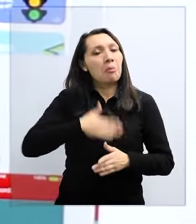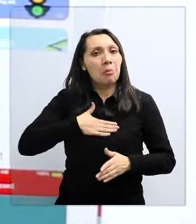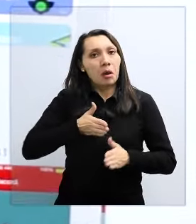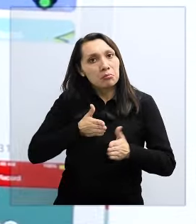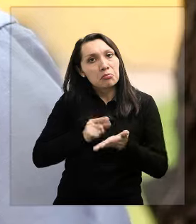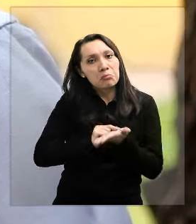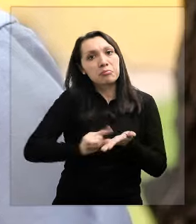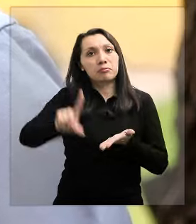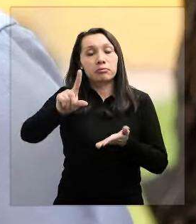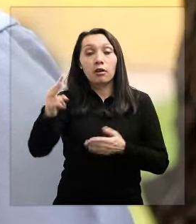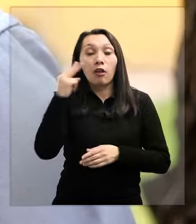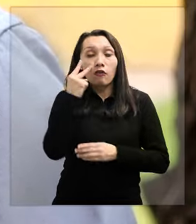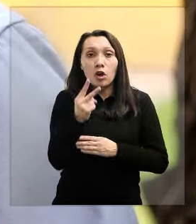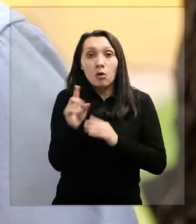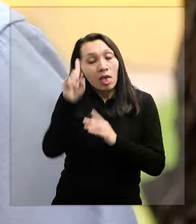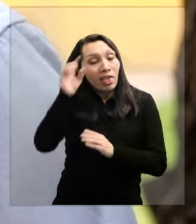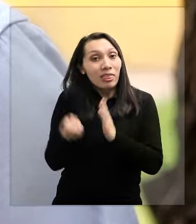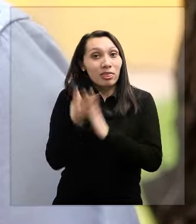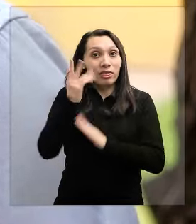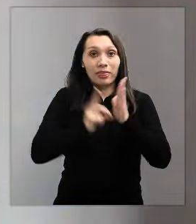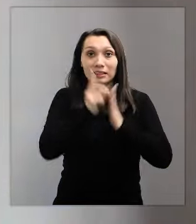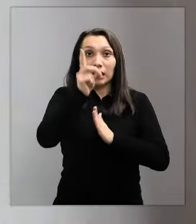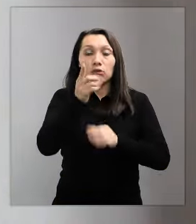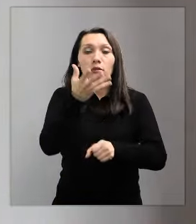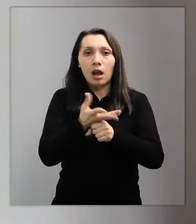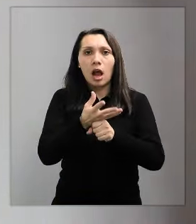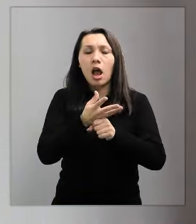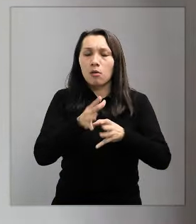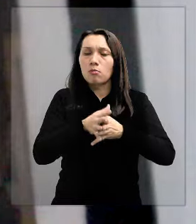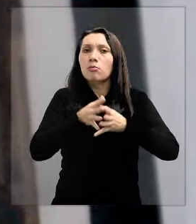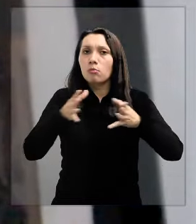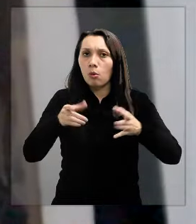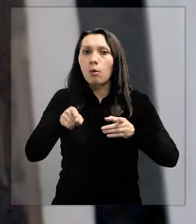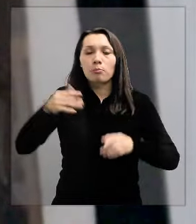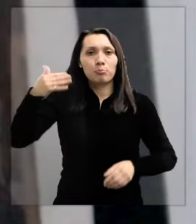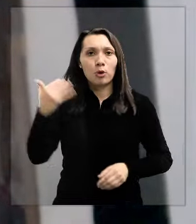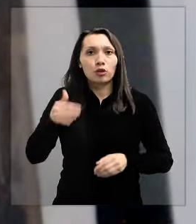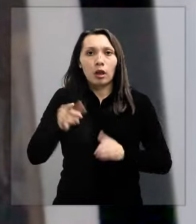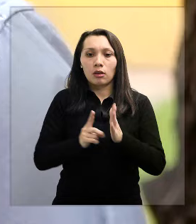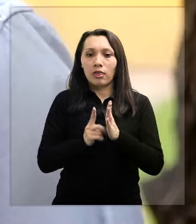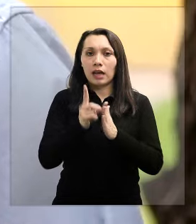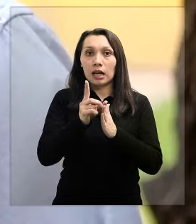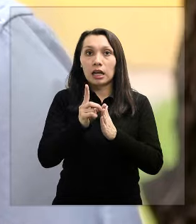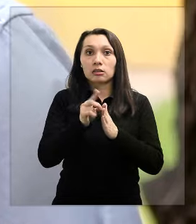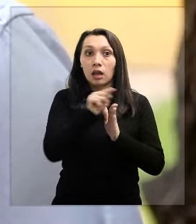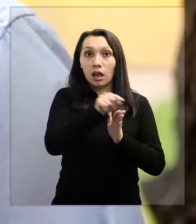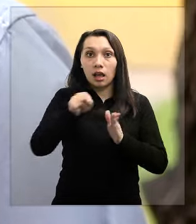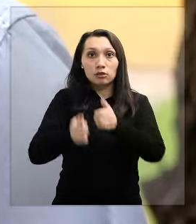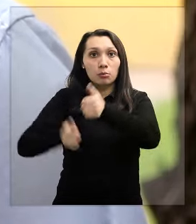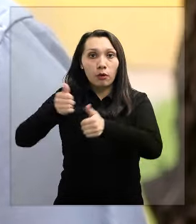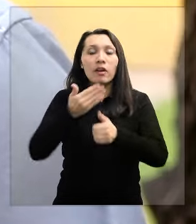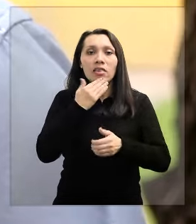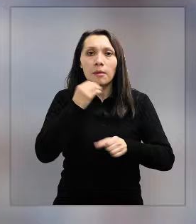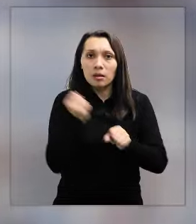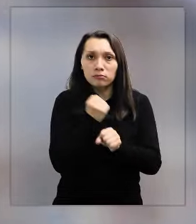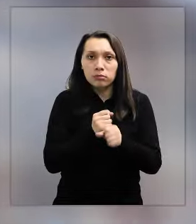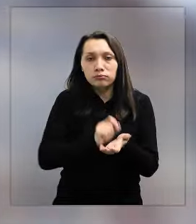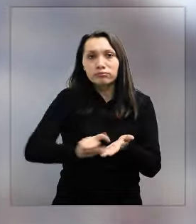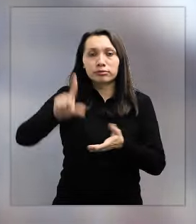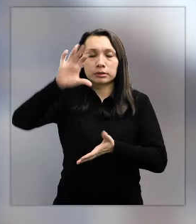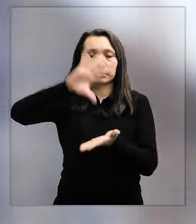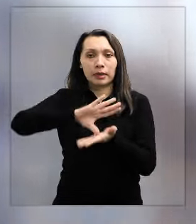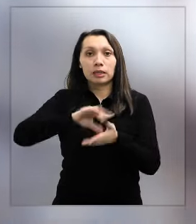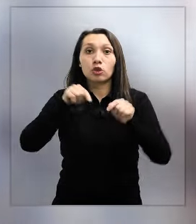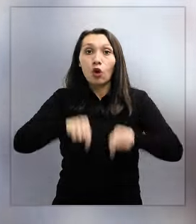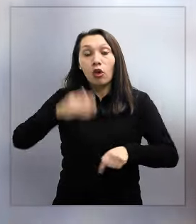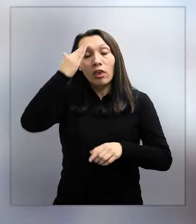emprender. Vemos en la innovación y el desarrollo un polo tremendamente importante de desarrollo tanto para esos profesionales como para la productividad del país. Hoy